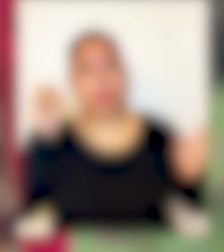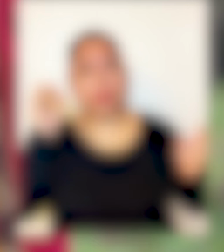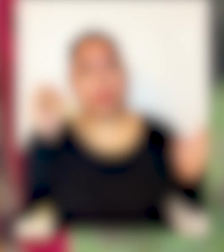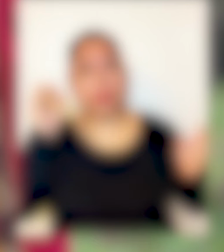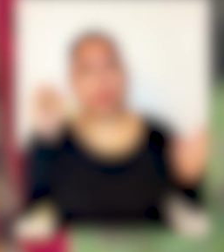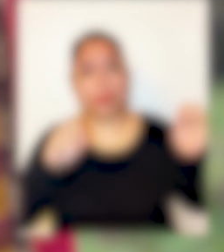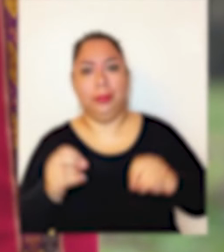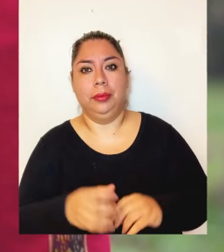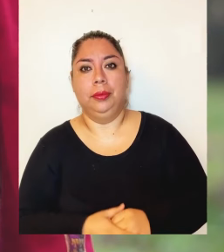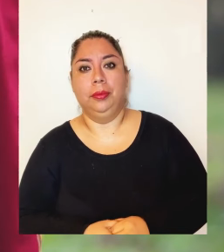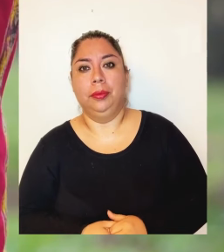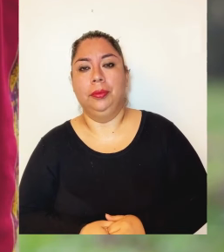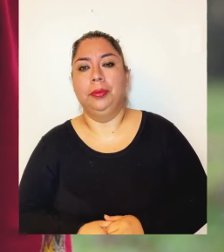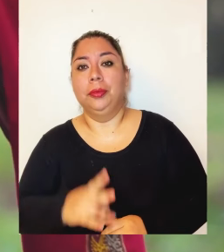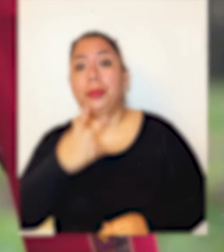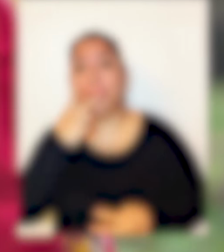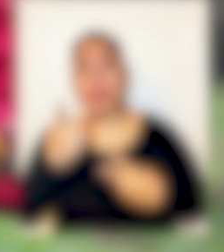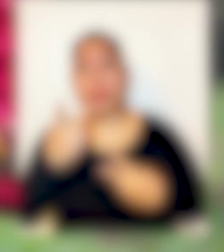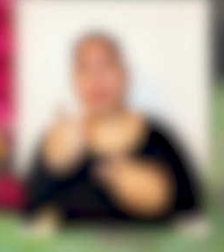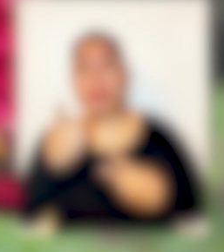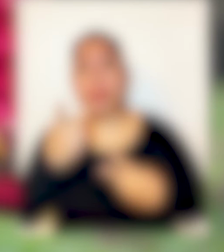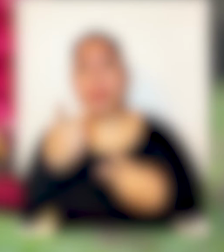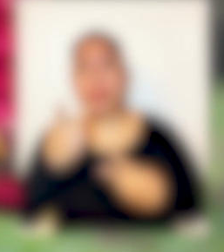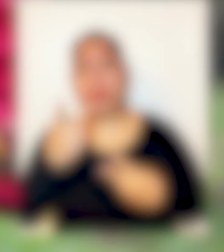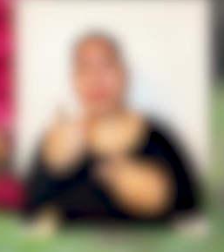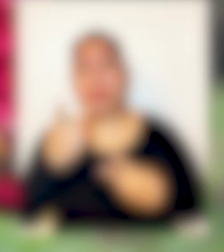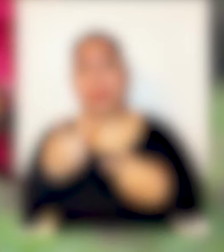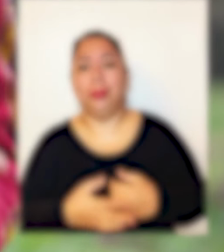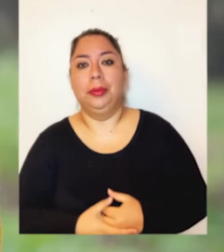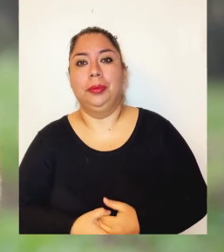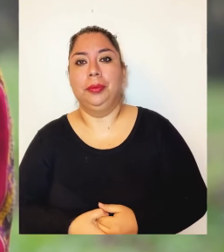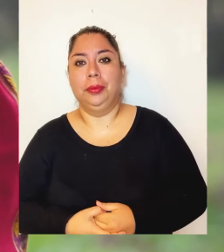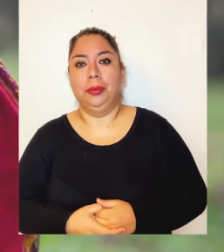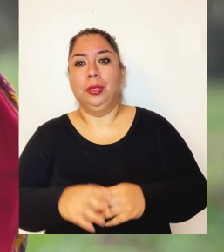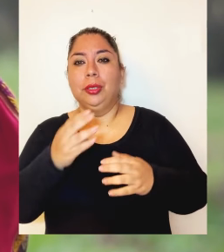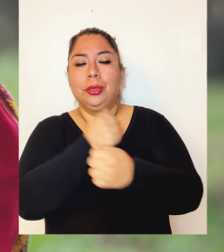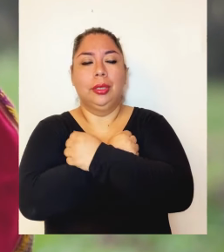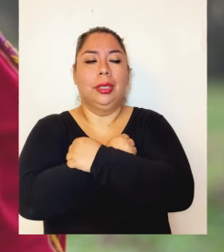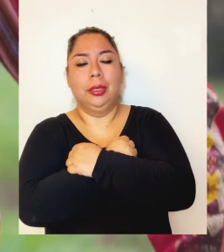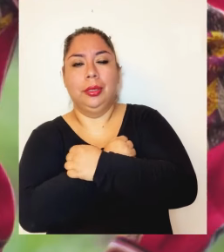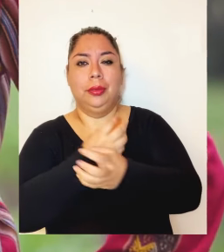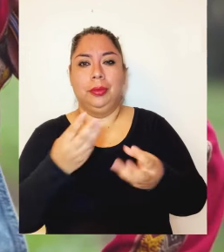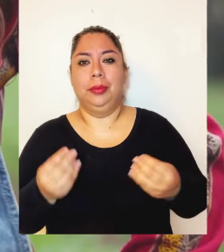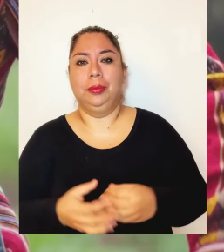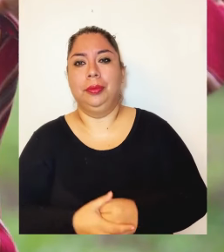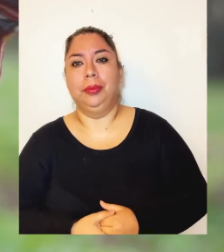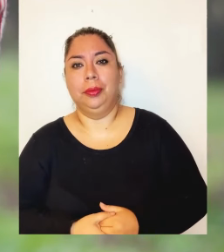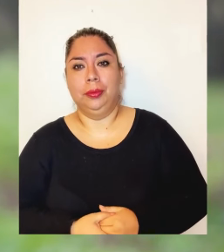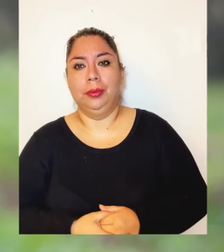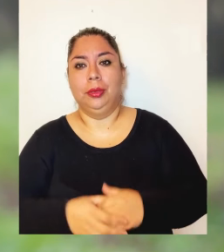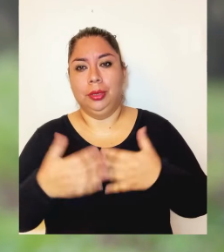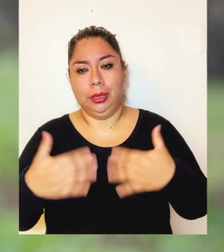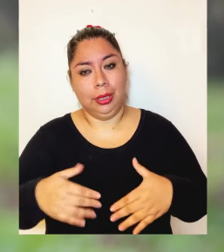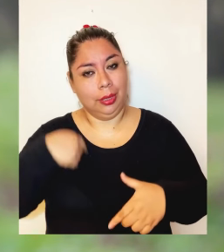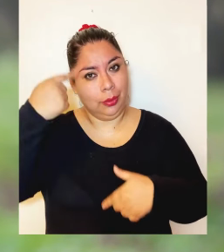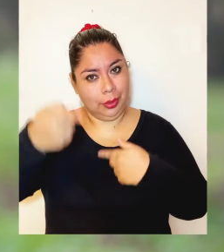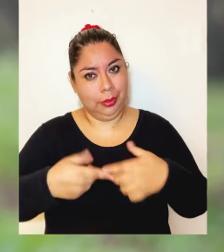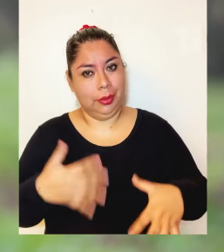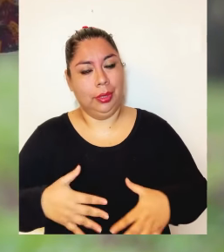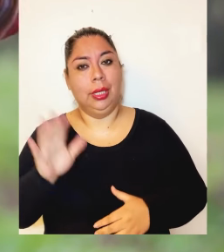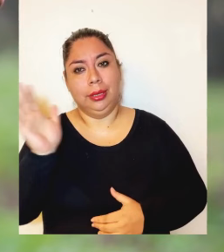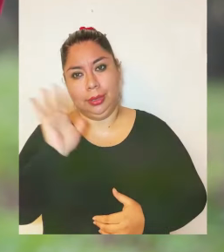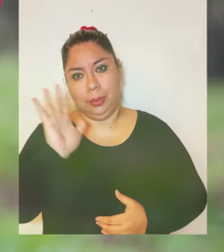astawanchuna. Rikusuña chaytaqa. Pasaqta munakuyki. Huk